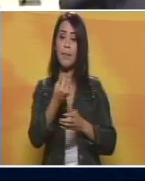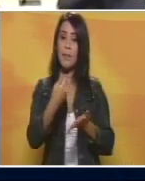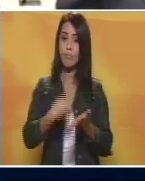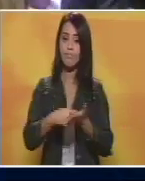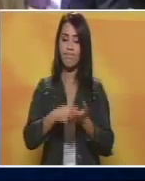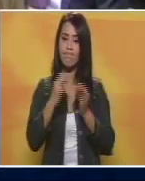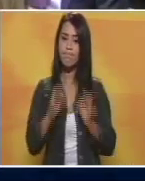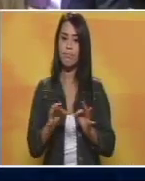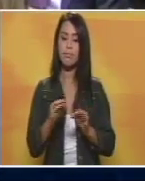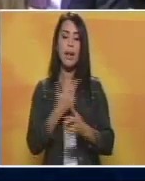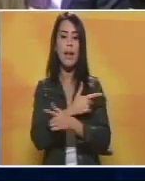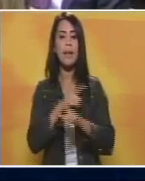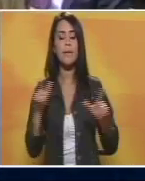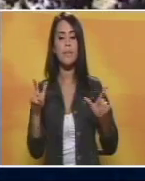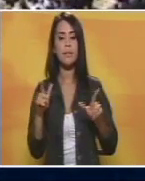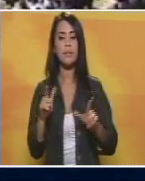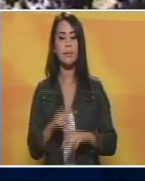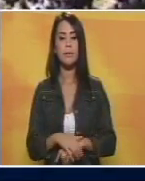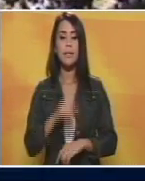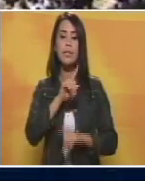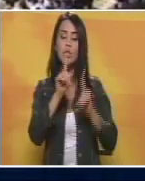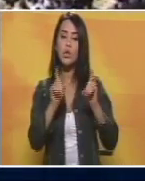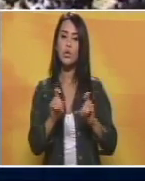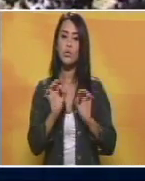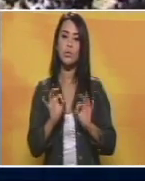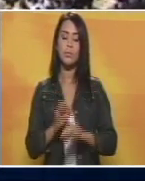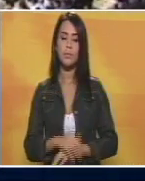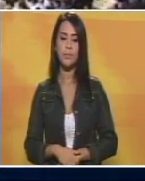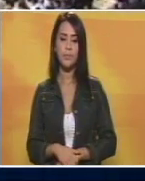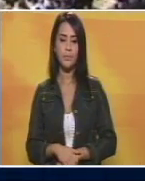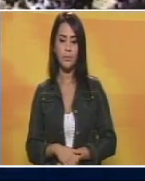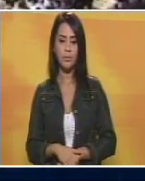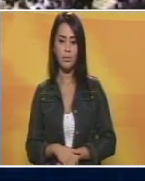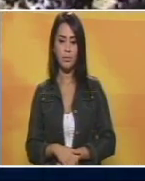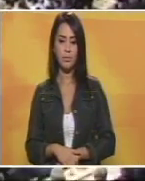mínimos, libertad sindical y consulta tripartita.